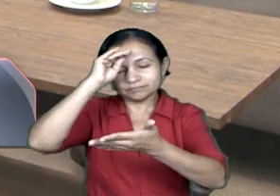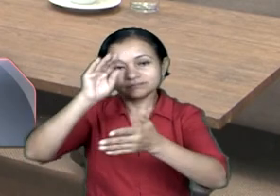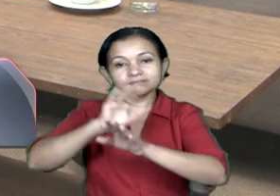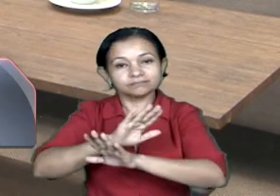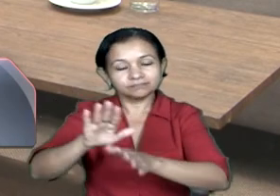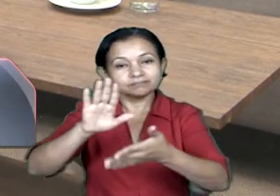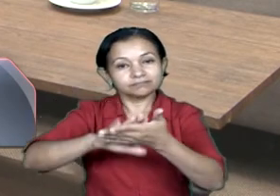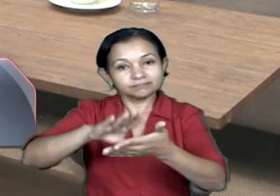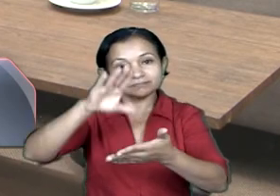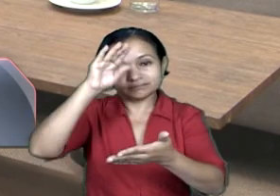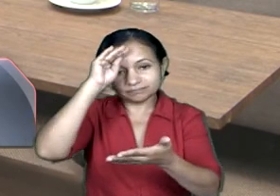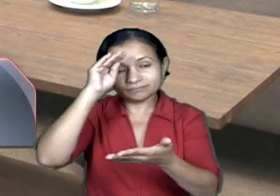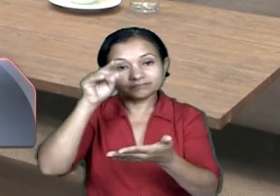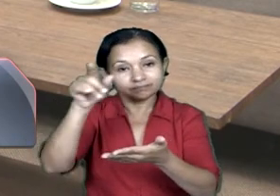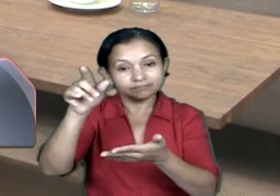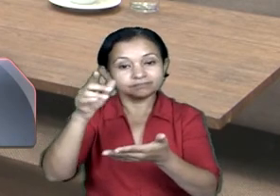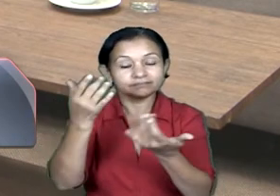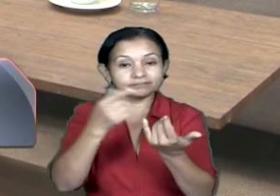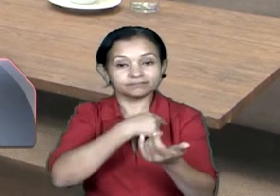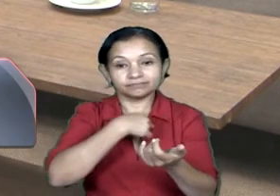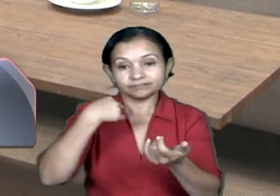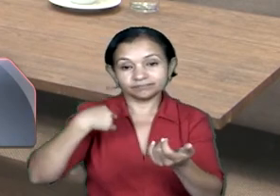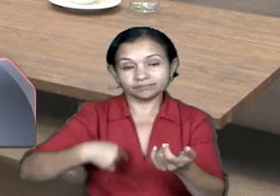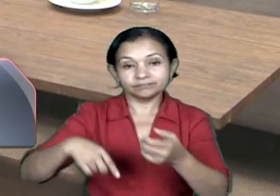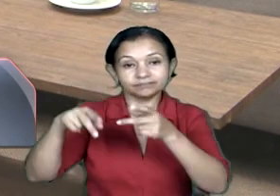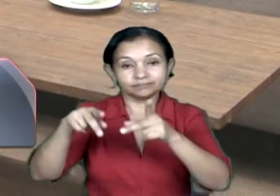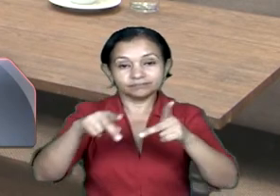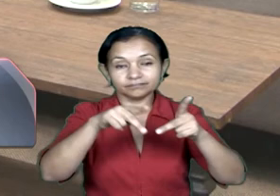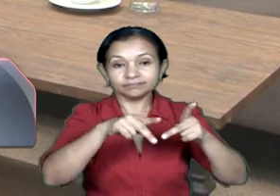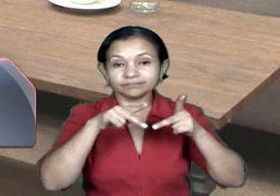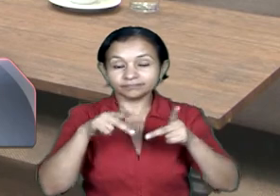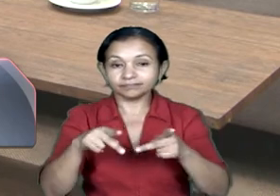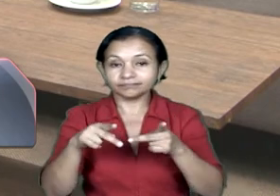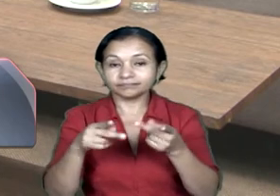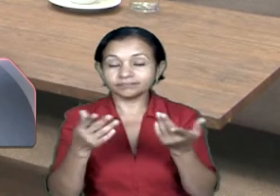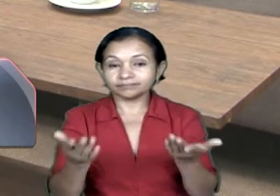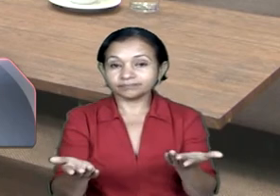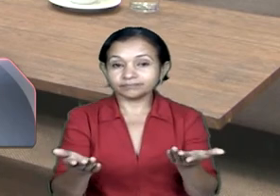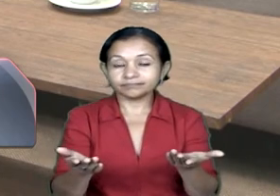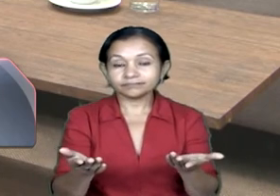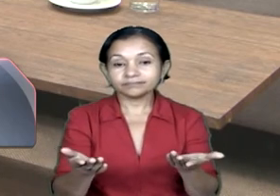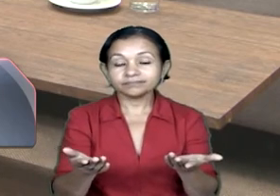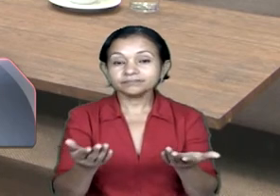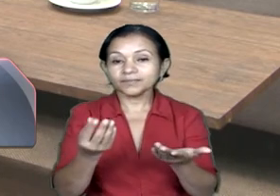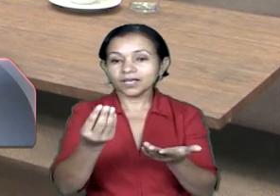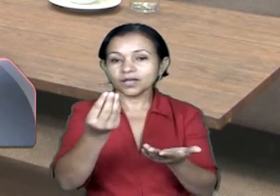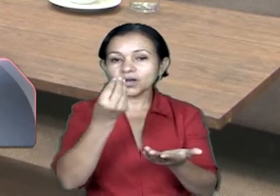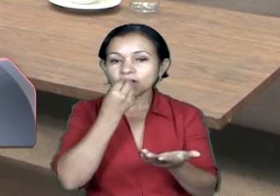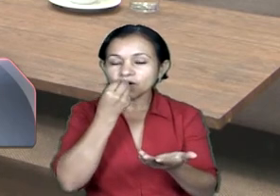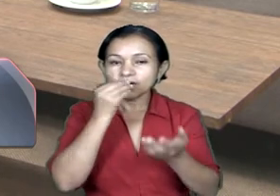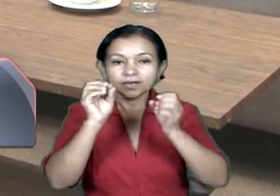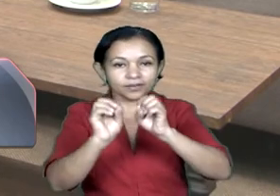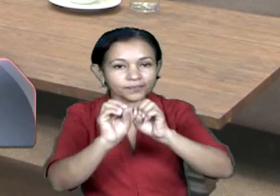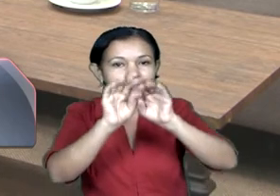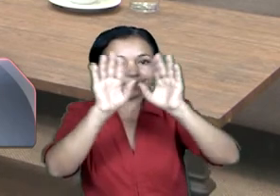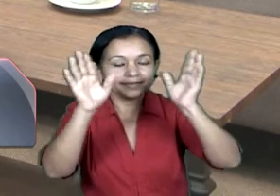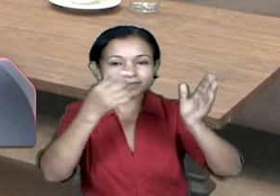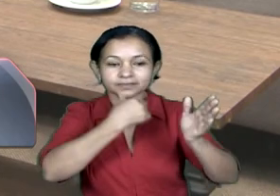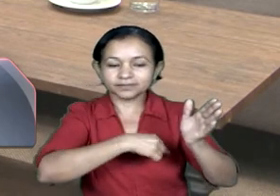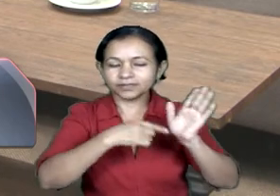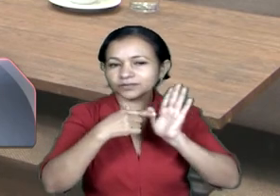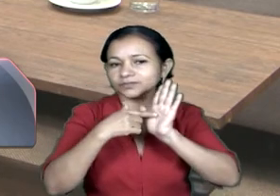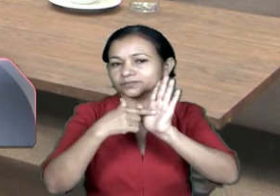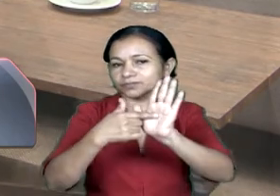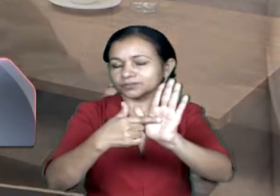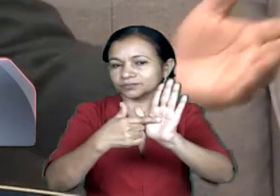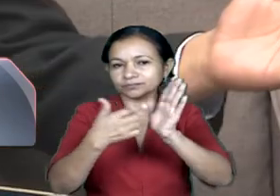la capacitación, ¿no?, de los recursos humanos, eso es difícil. O la merienda escolar, por ejemplo. La, sí, merienda escolar es un ejemplo claro.